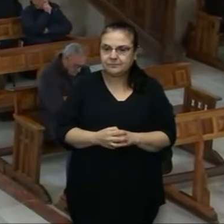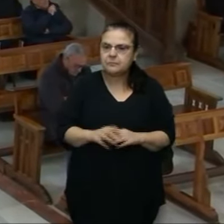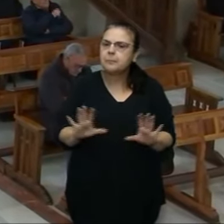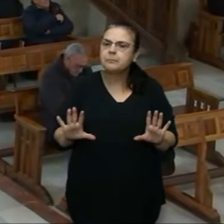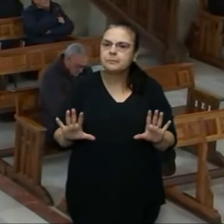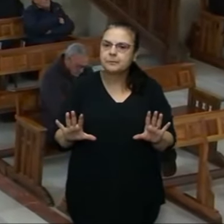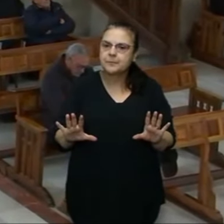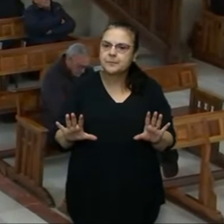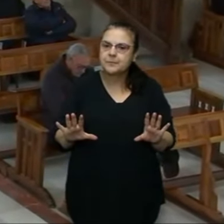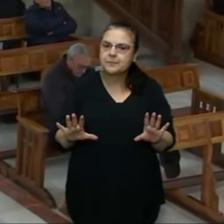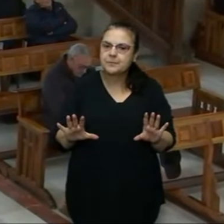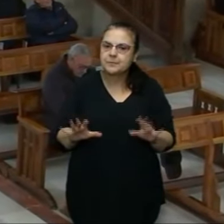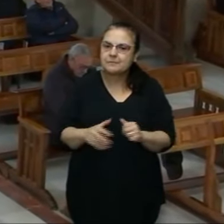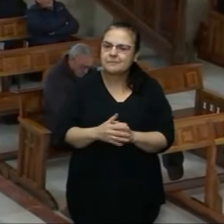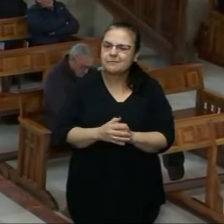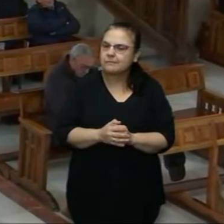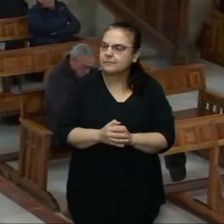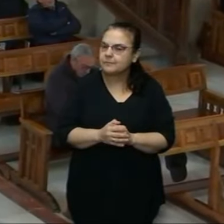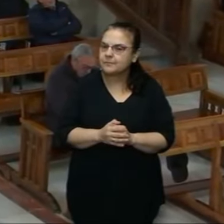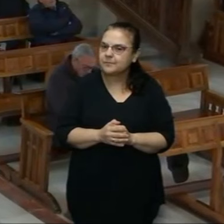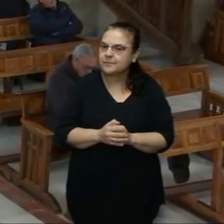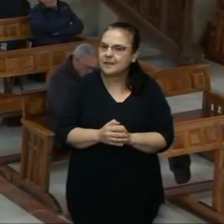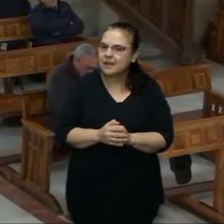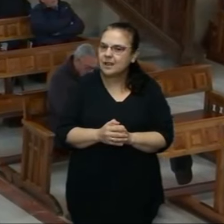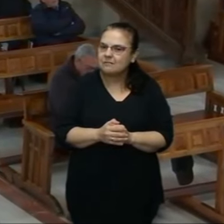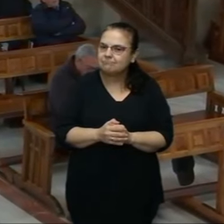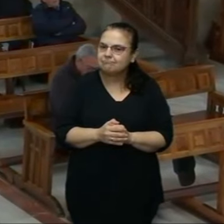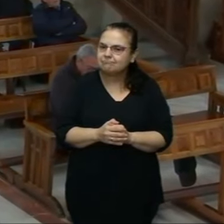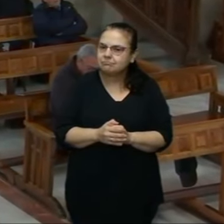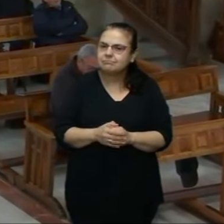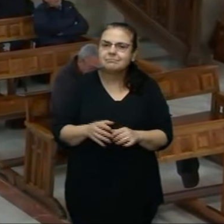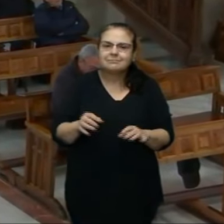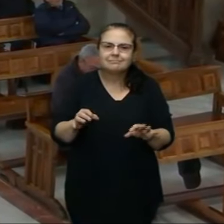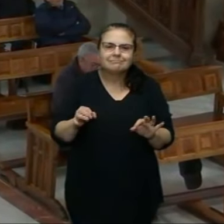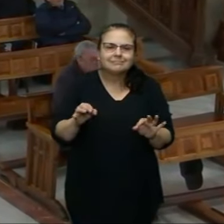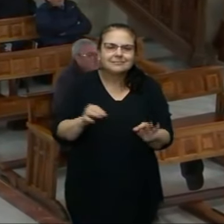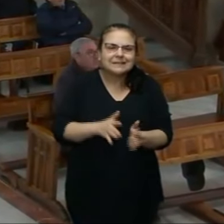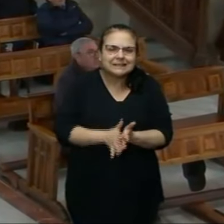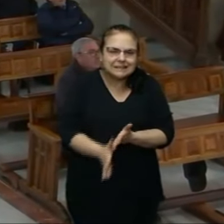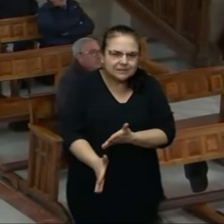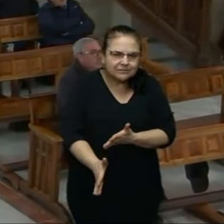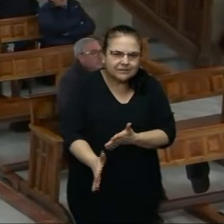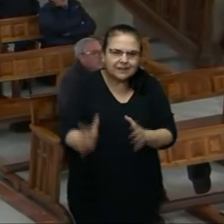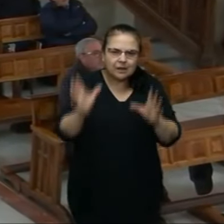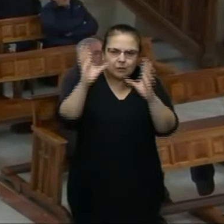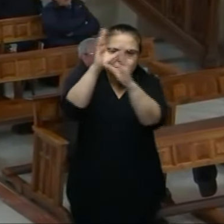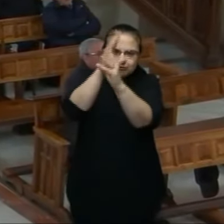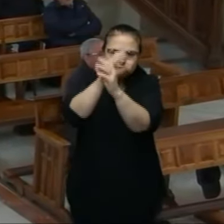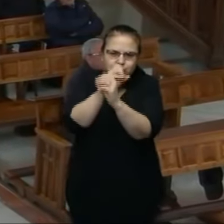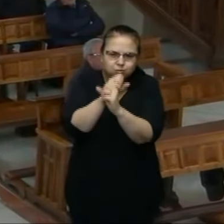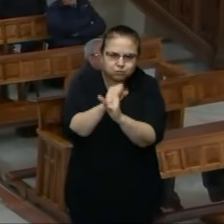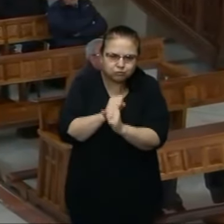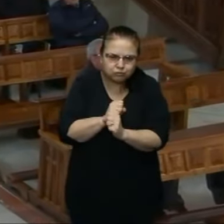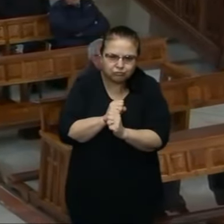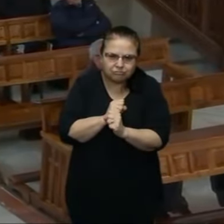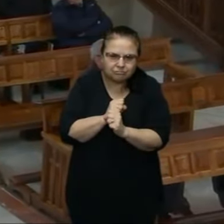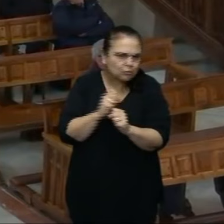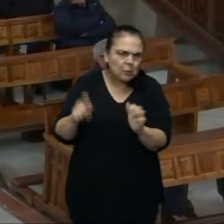Pero un quedarse en tinieblas absoluto es